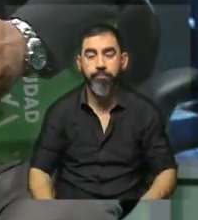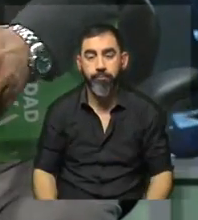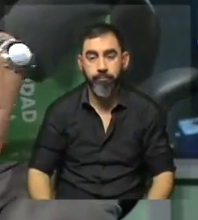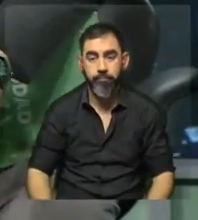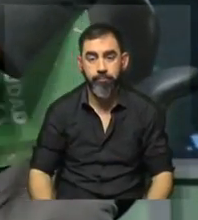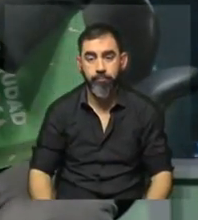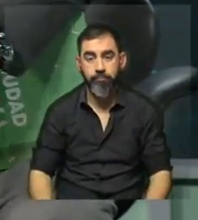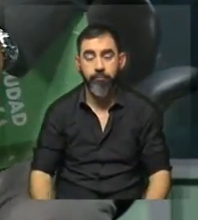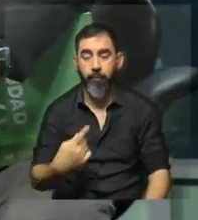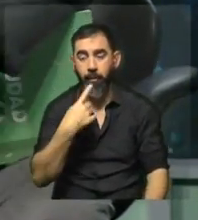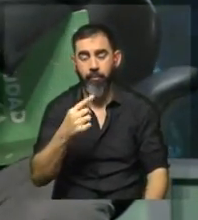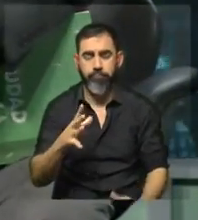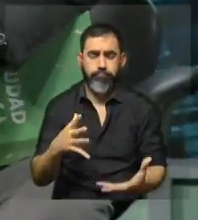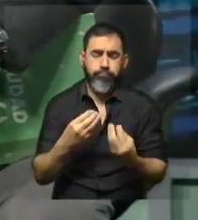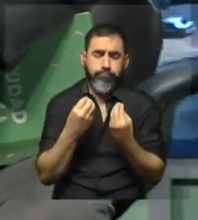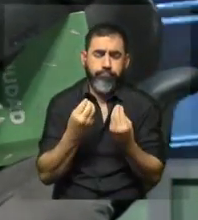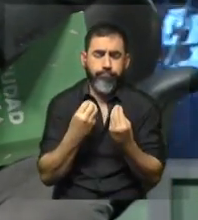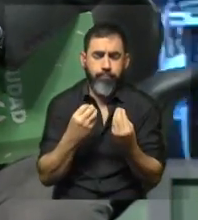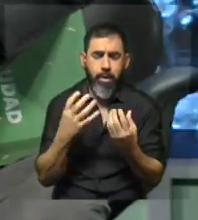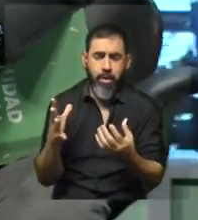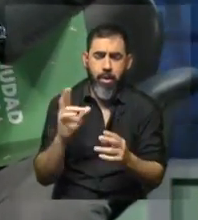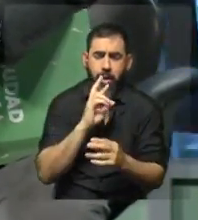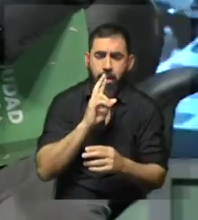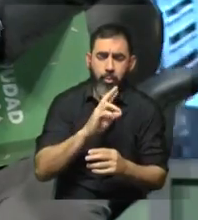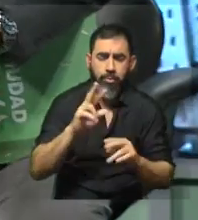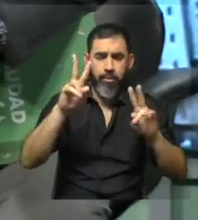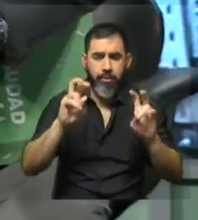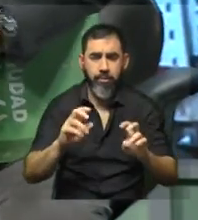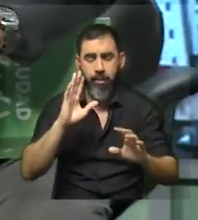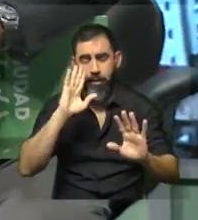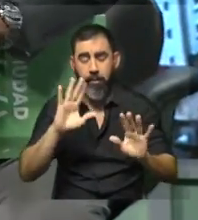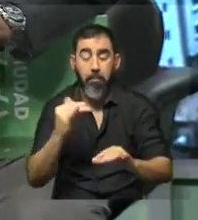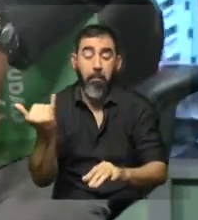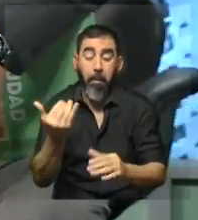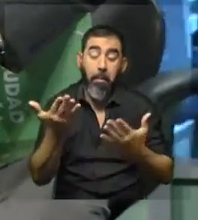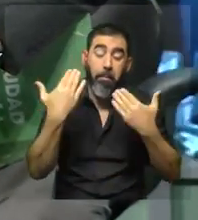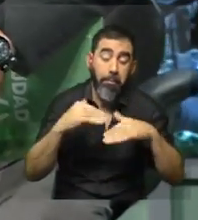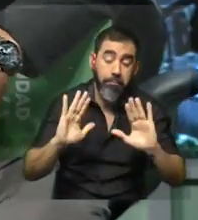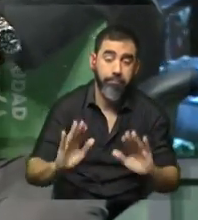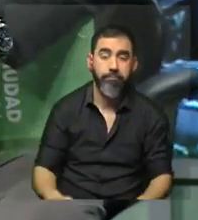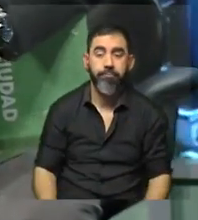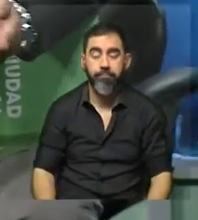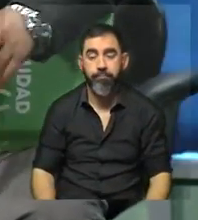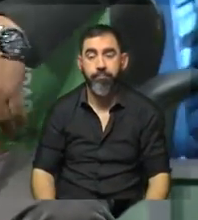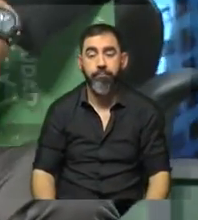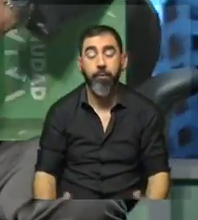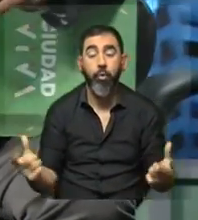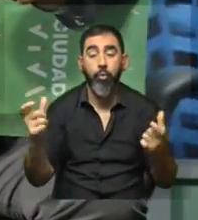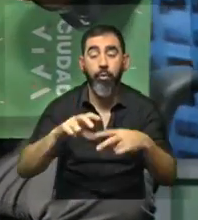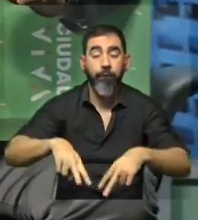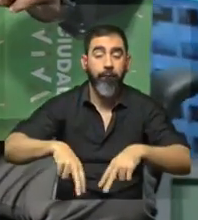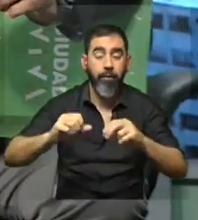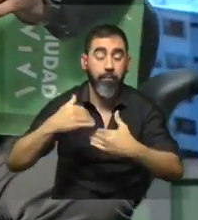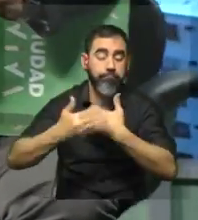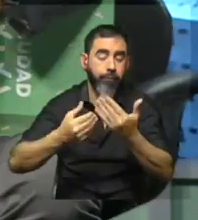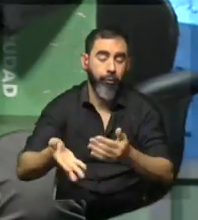momento dijimos acá, nos pareció bastante exagerado todo el tema, parecería que no va para tanto. Pero bueno, las comisiones investigadoras, como decíamos, a la